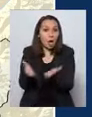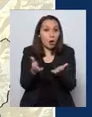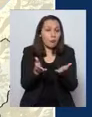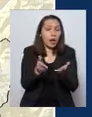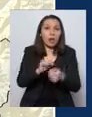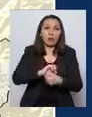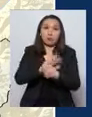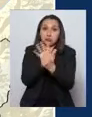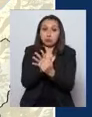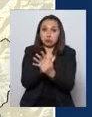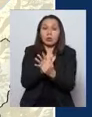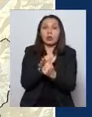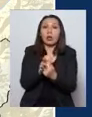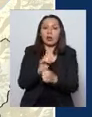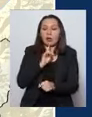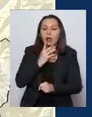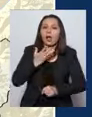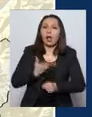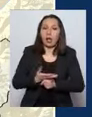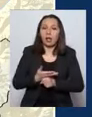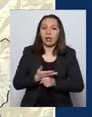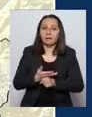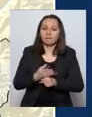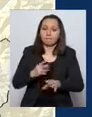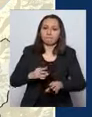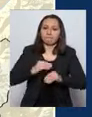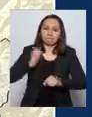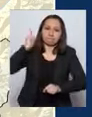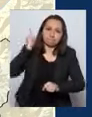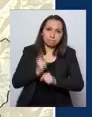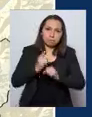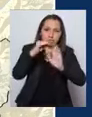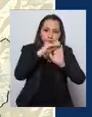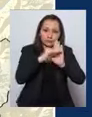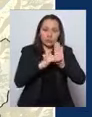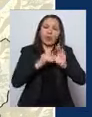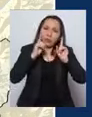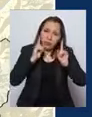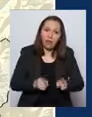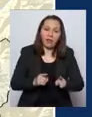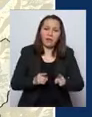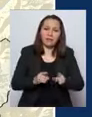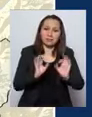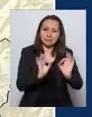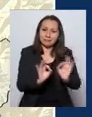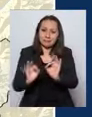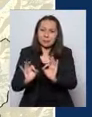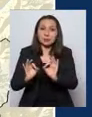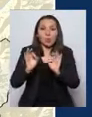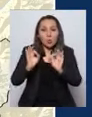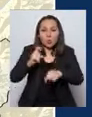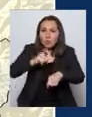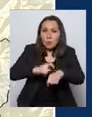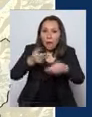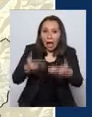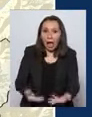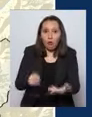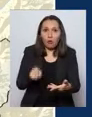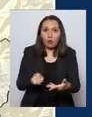coronavirus y tenemos que tomar acciones adecuadas en el momento oportuno